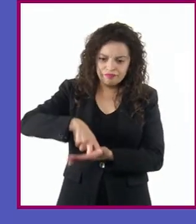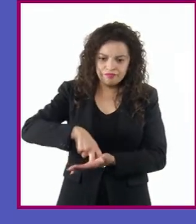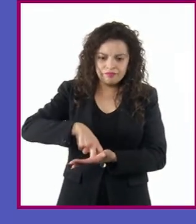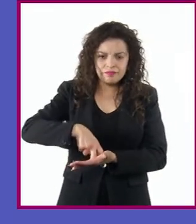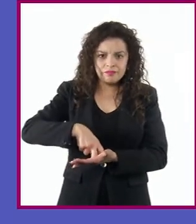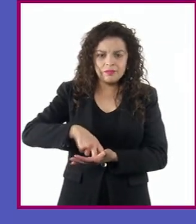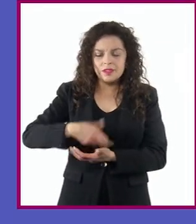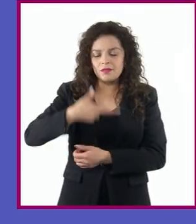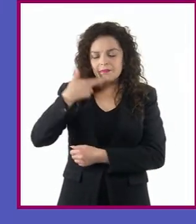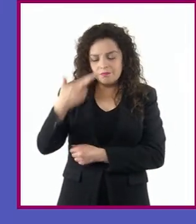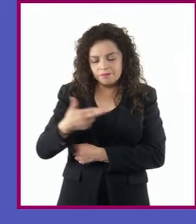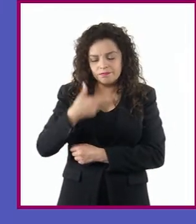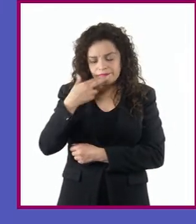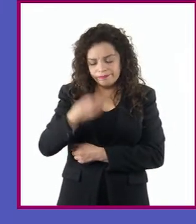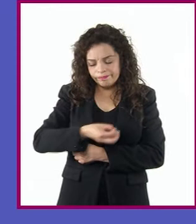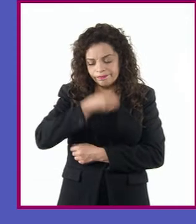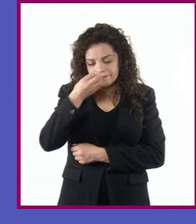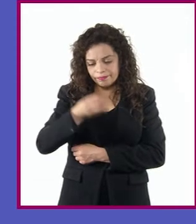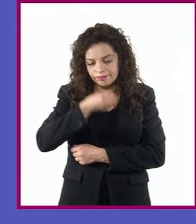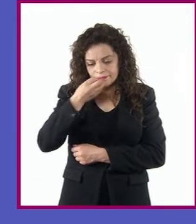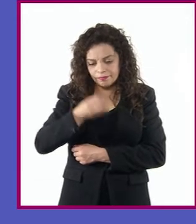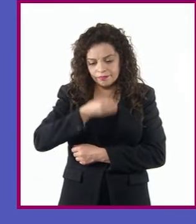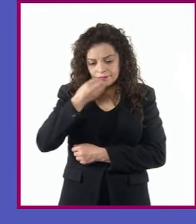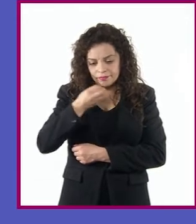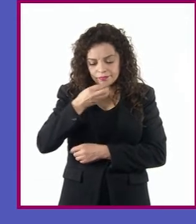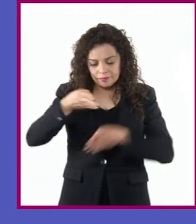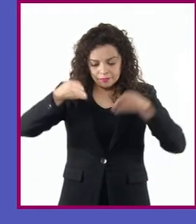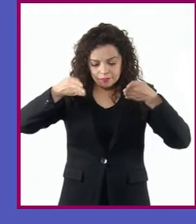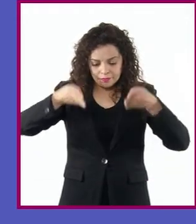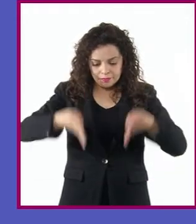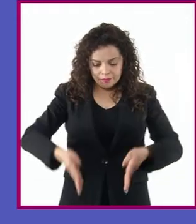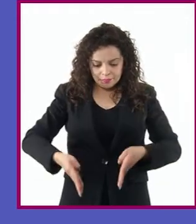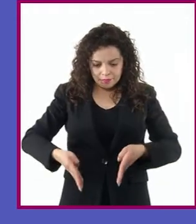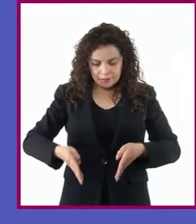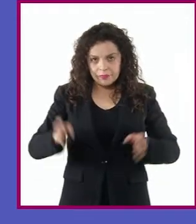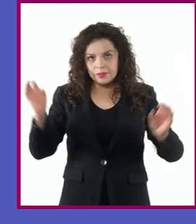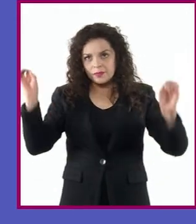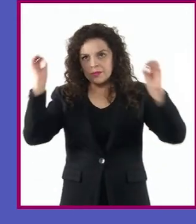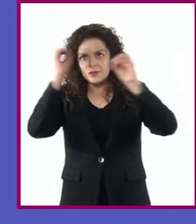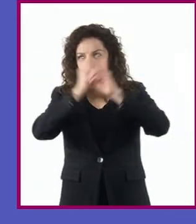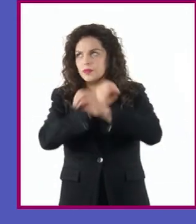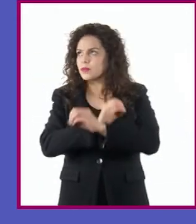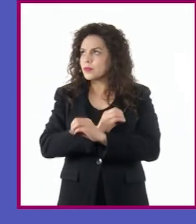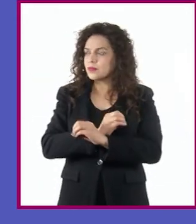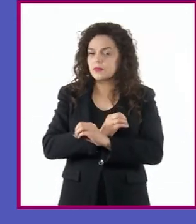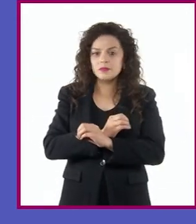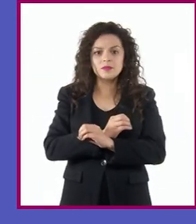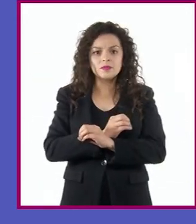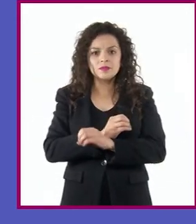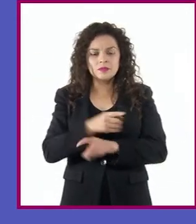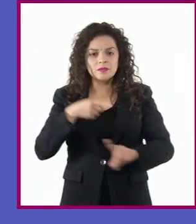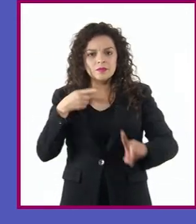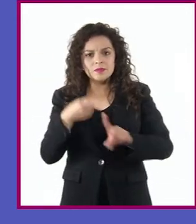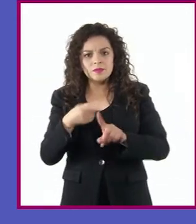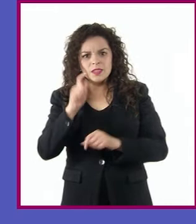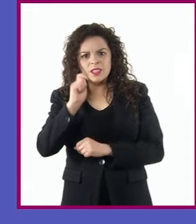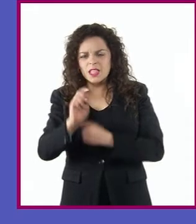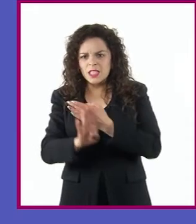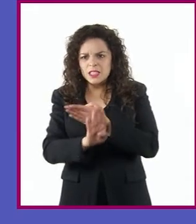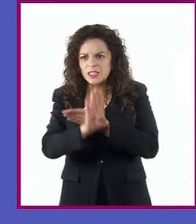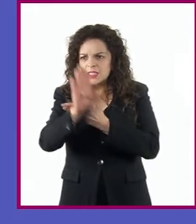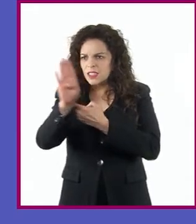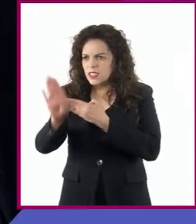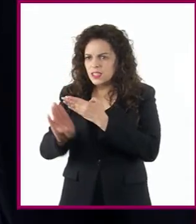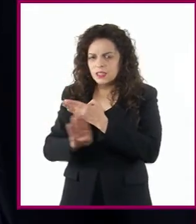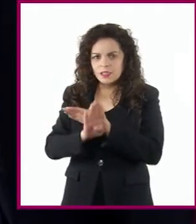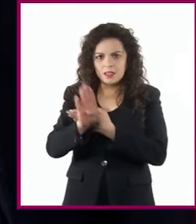rezando ante la tumba detrás de las columnas, entre las tinieblas, adivinamos unas sombras inquietantes.